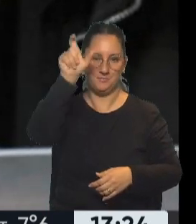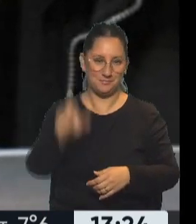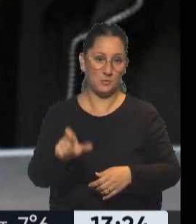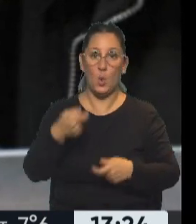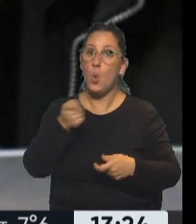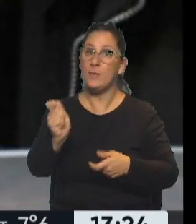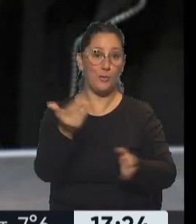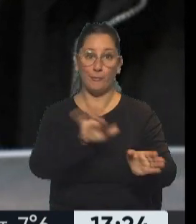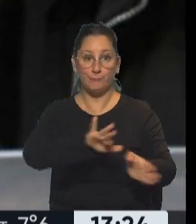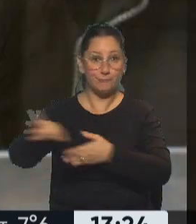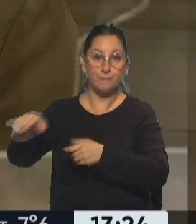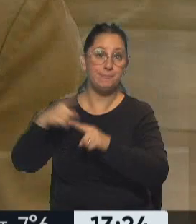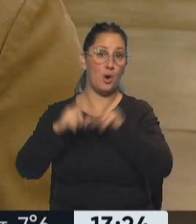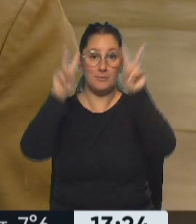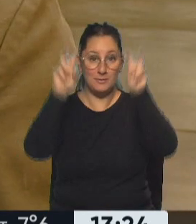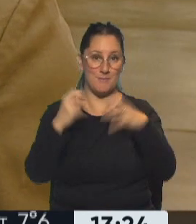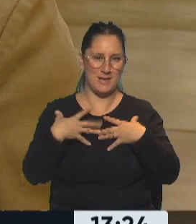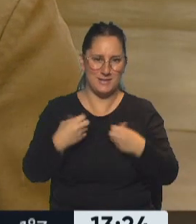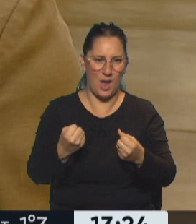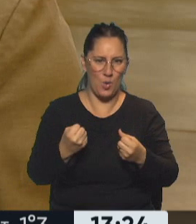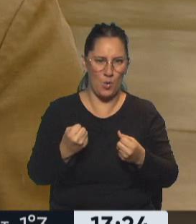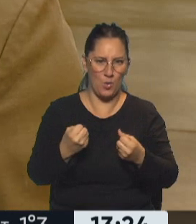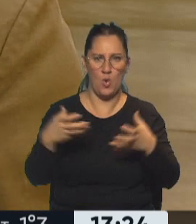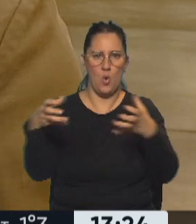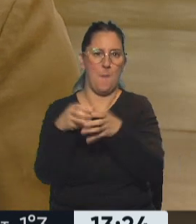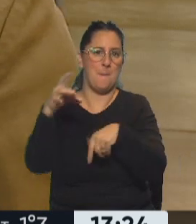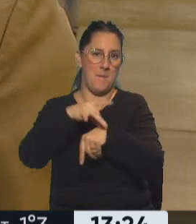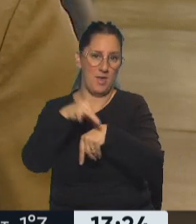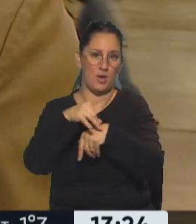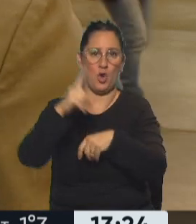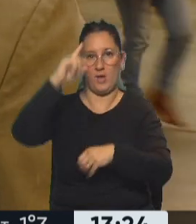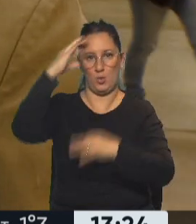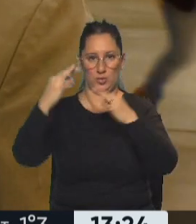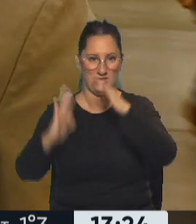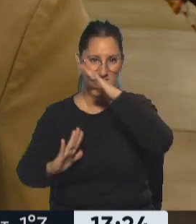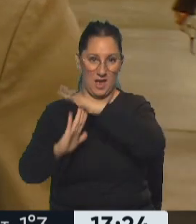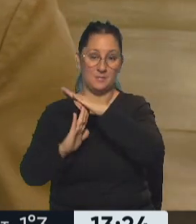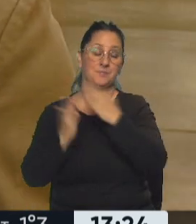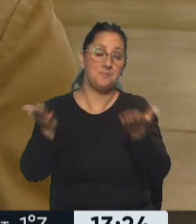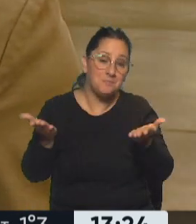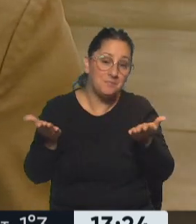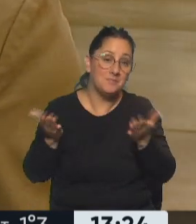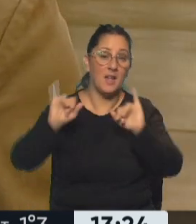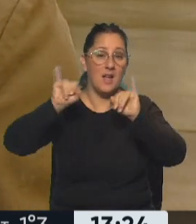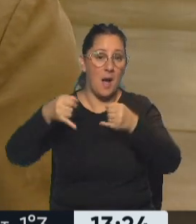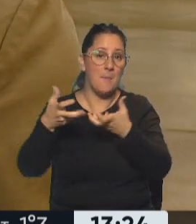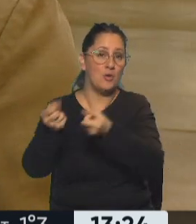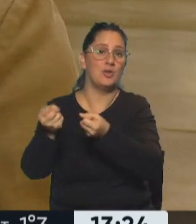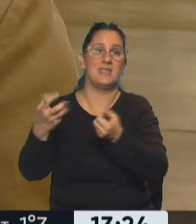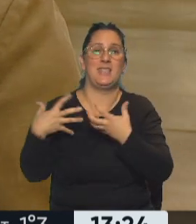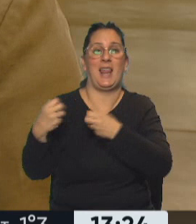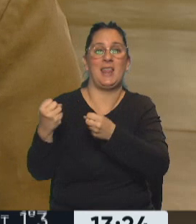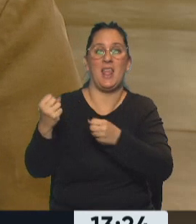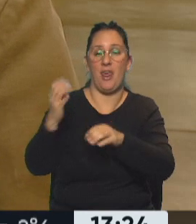apartados del juicio por razones de salud, una decisión del Cuerpo Médico Forense de la Corte Suprema, lamentablemente acompañada por la Secretaría de Derechos Humanos